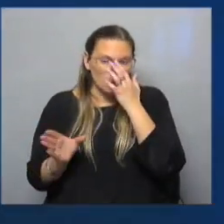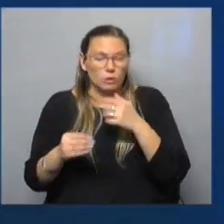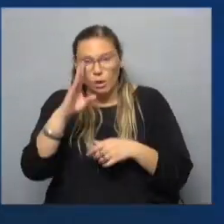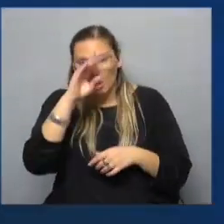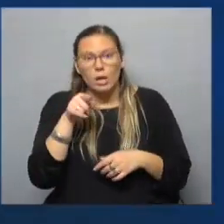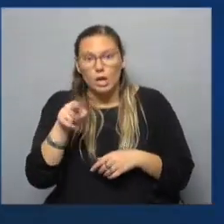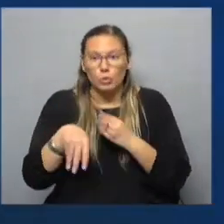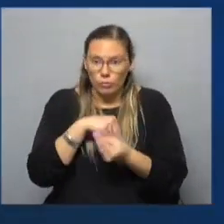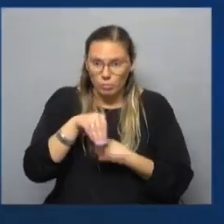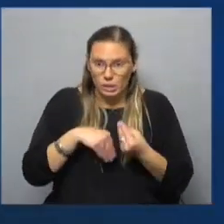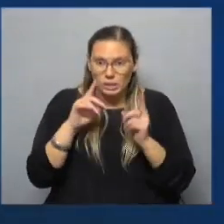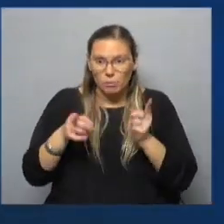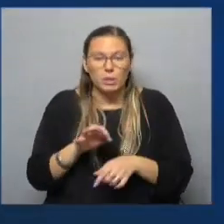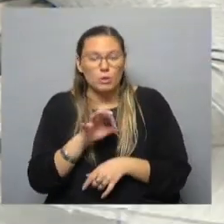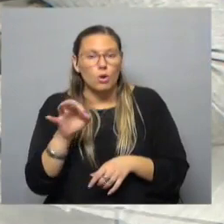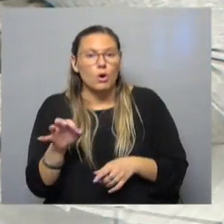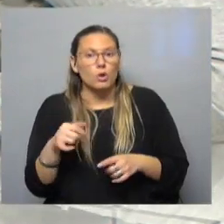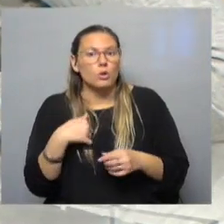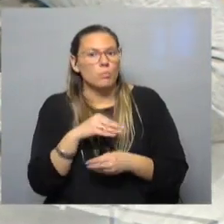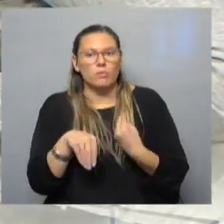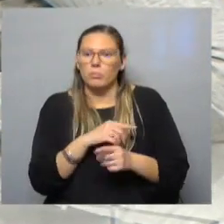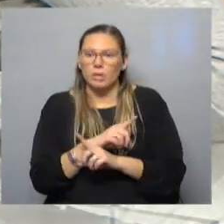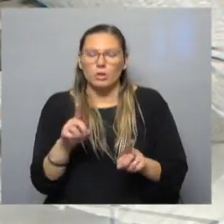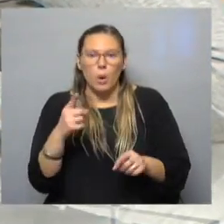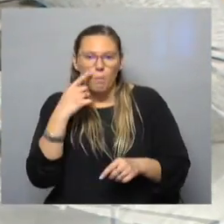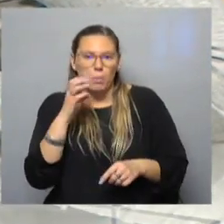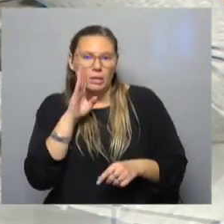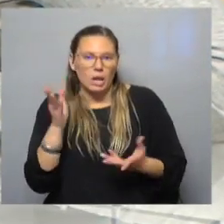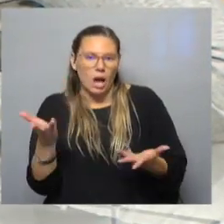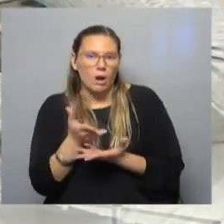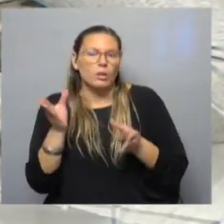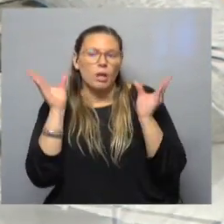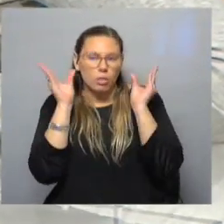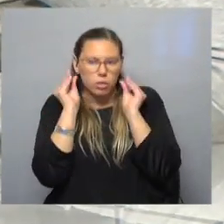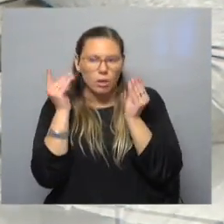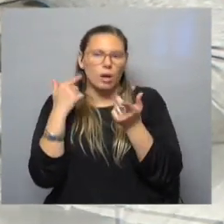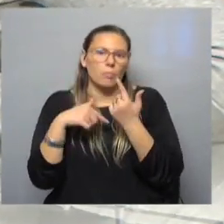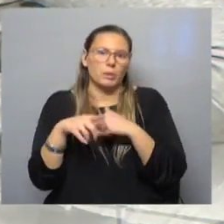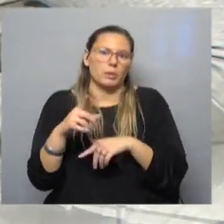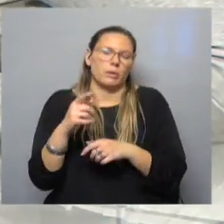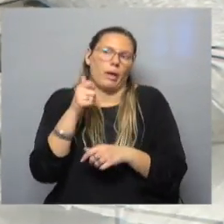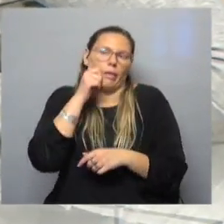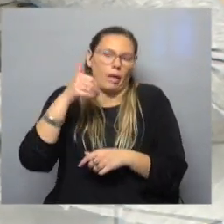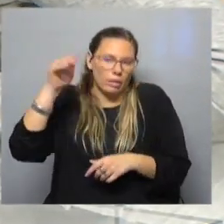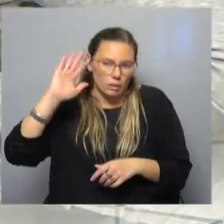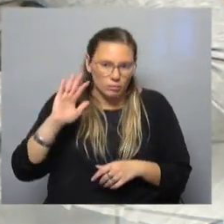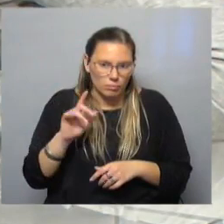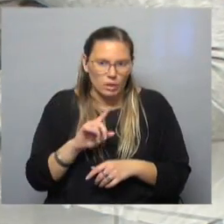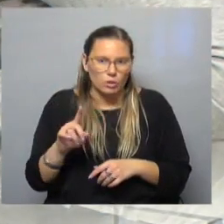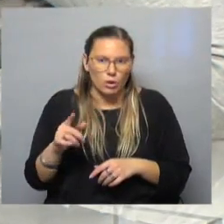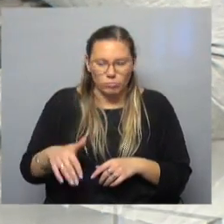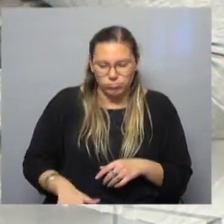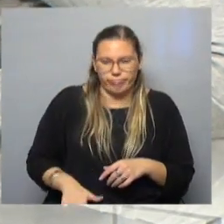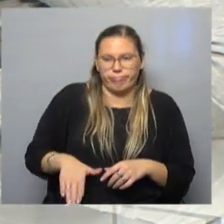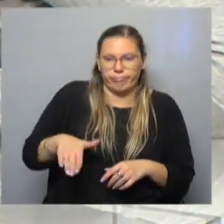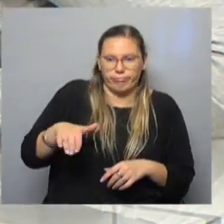¿Y en tu familia también? O No, mi familia no. O sea, mis padres ahora están perdiendo un poco audición, pero creo como la edad, no es que la tuvieron desde